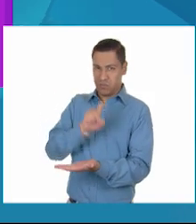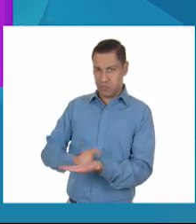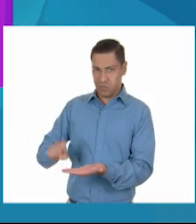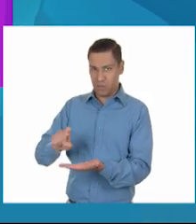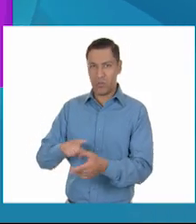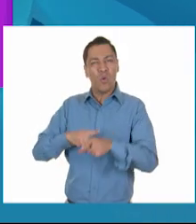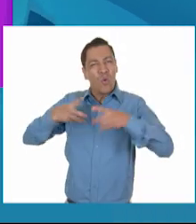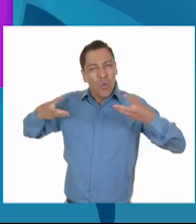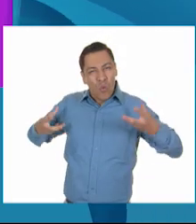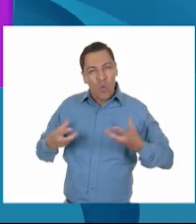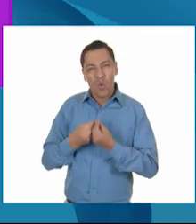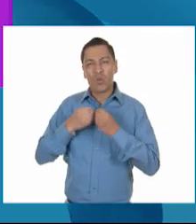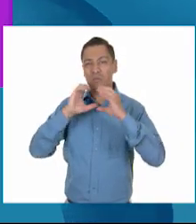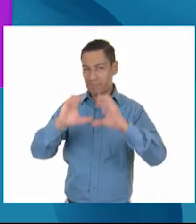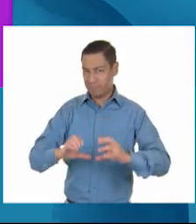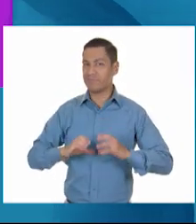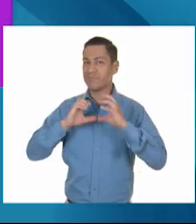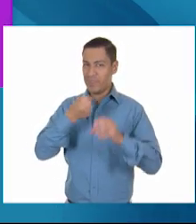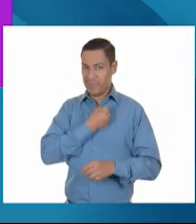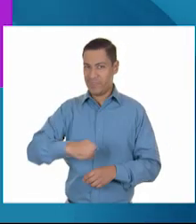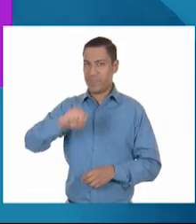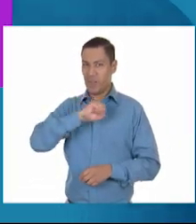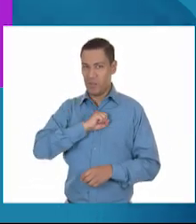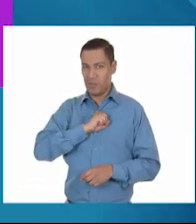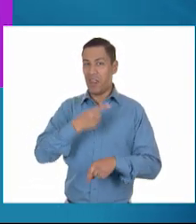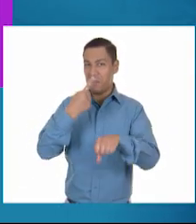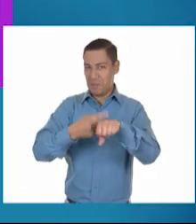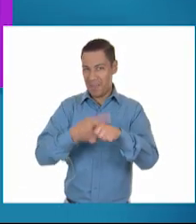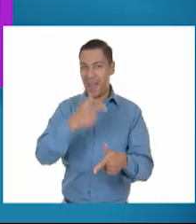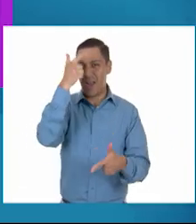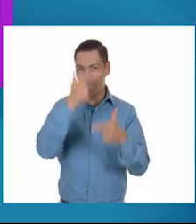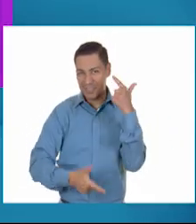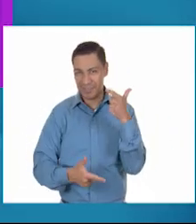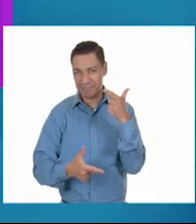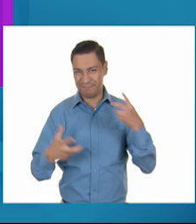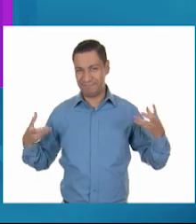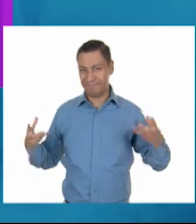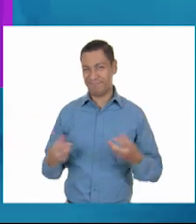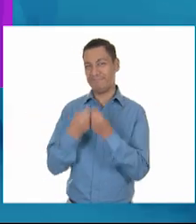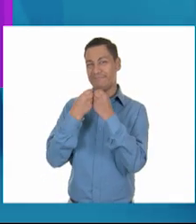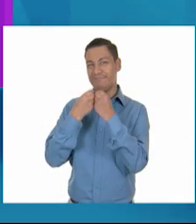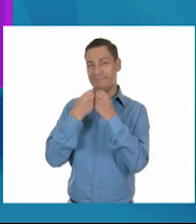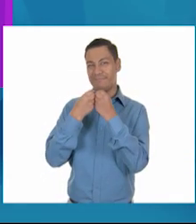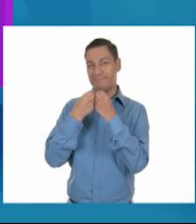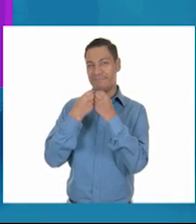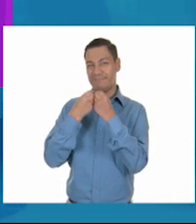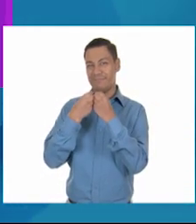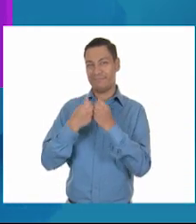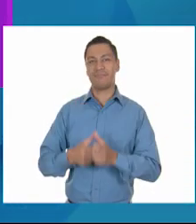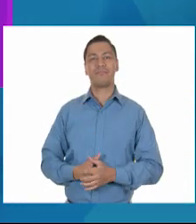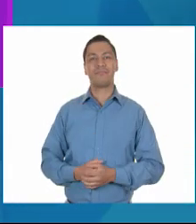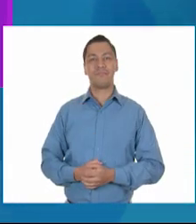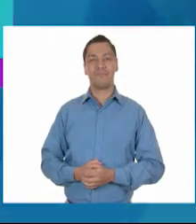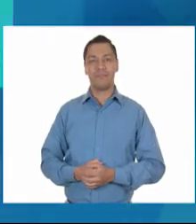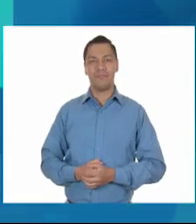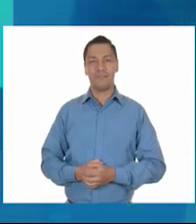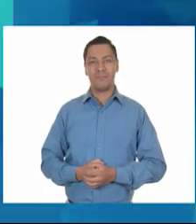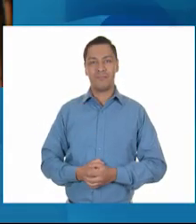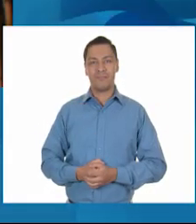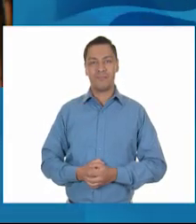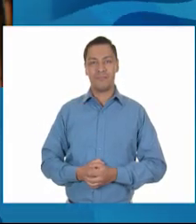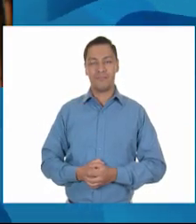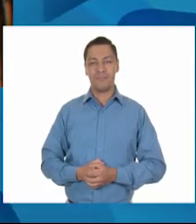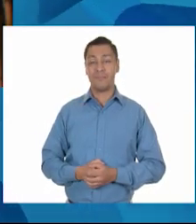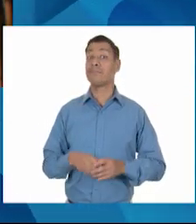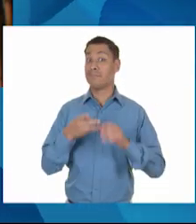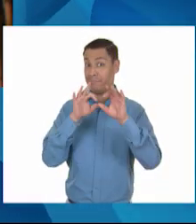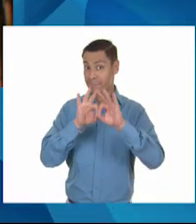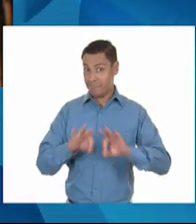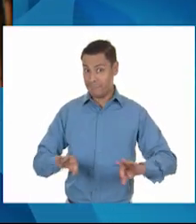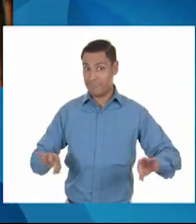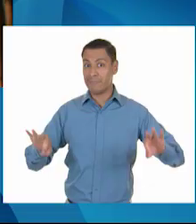muy